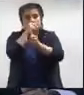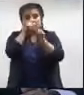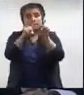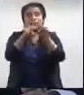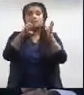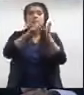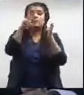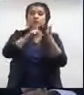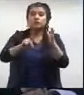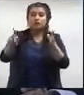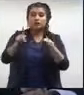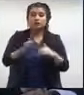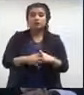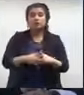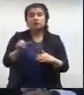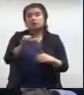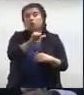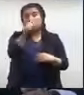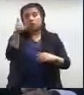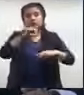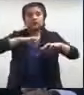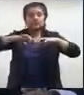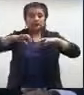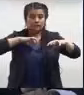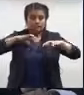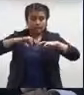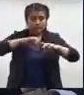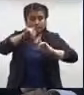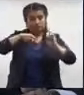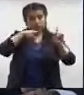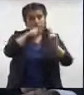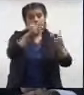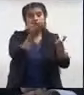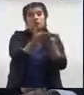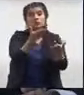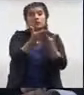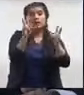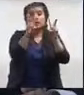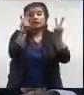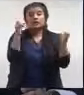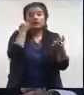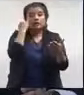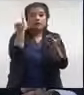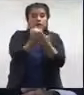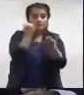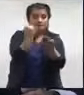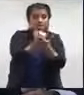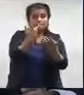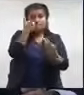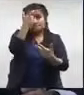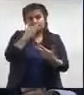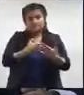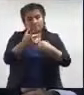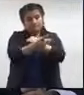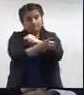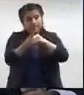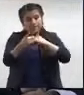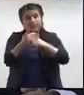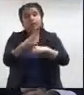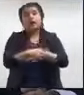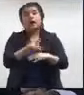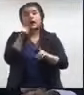programas, proyectos y demás actividades requeridas en materia de investigación criminal contra los